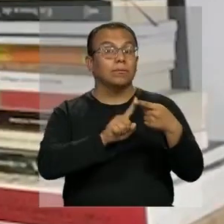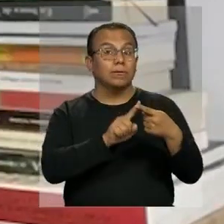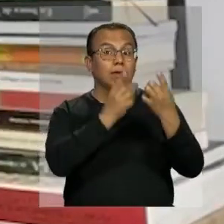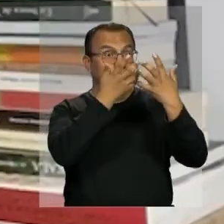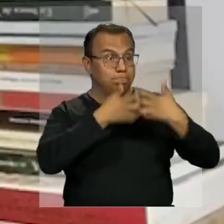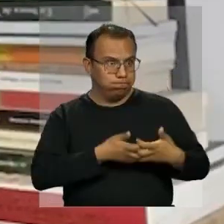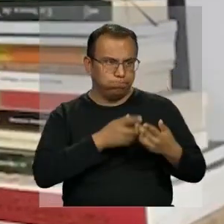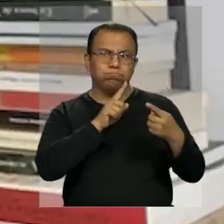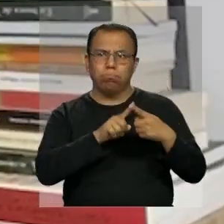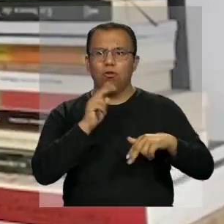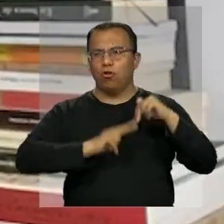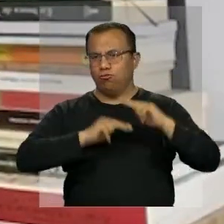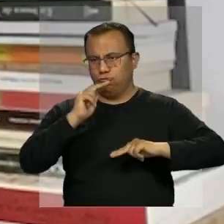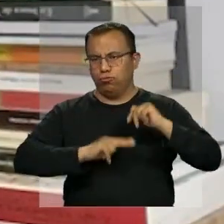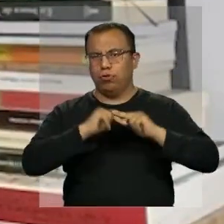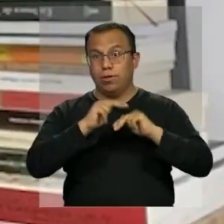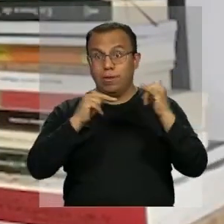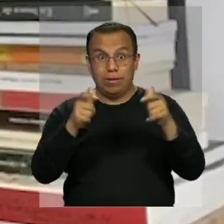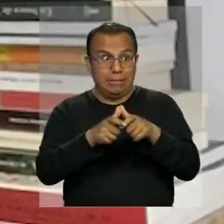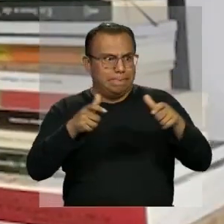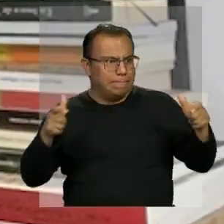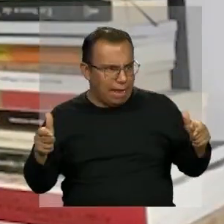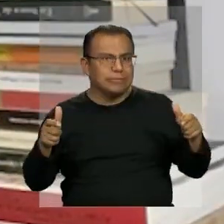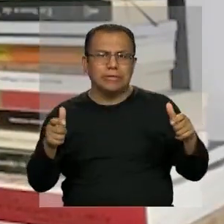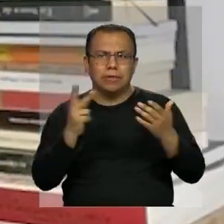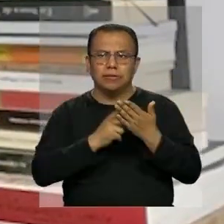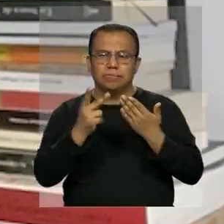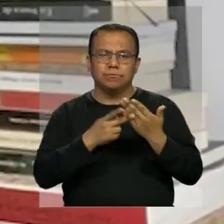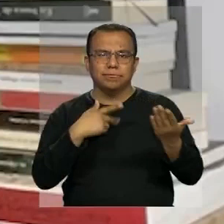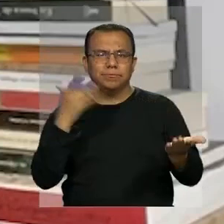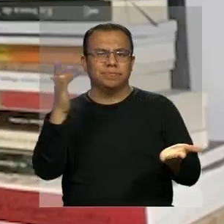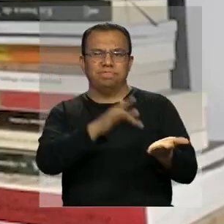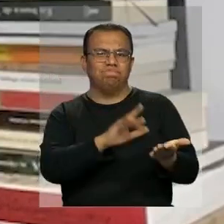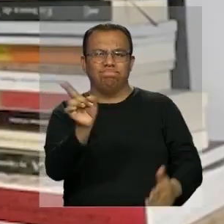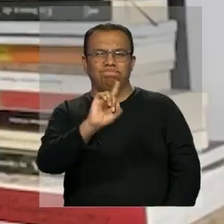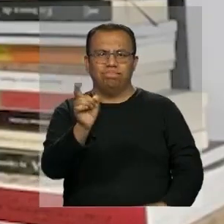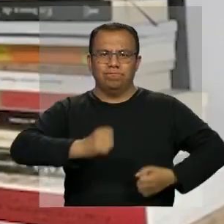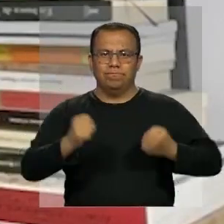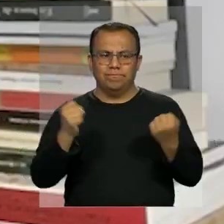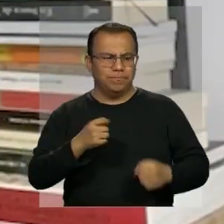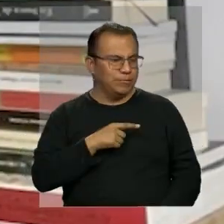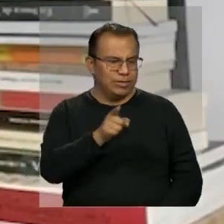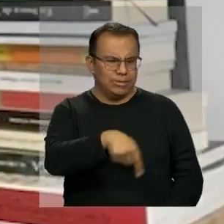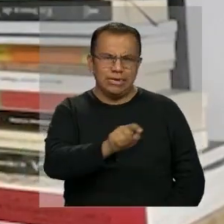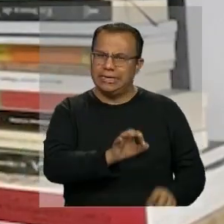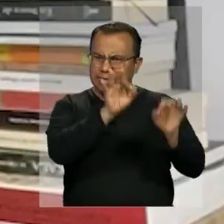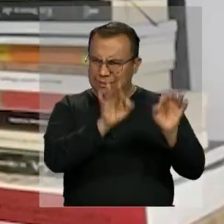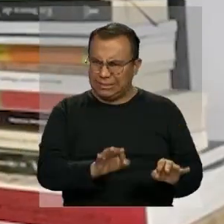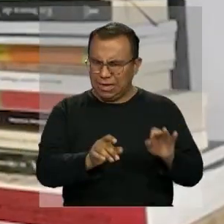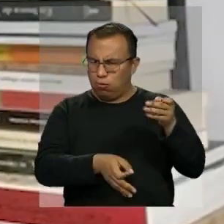empresas constructoras de grandes proyectos no vengan a Bogotá porque no hay seguridad